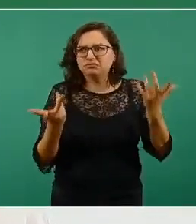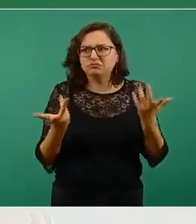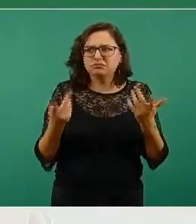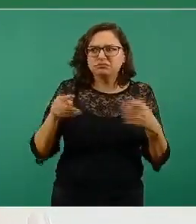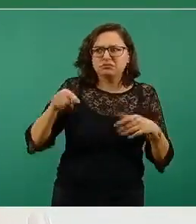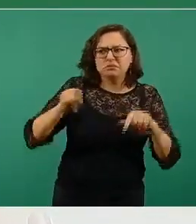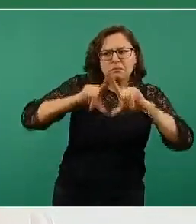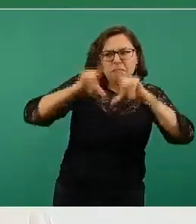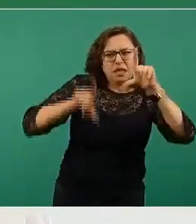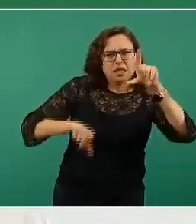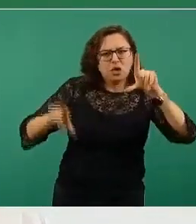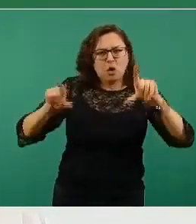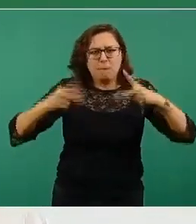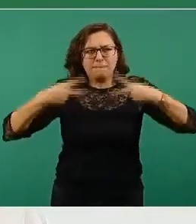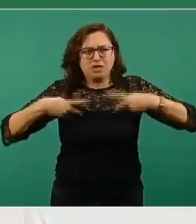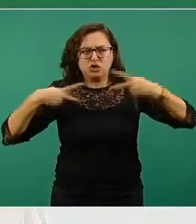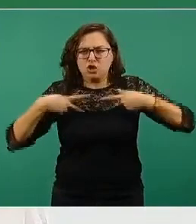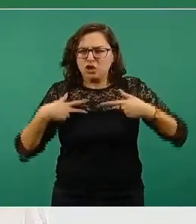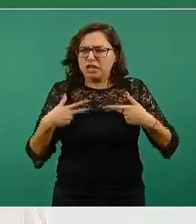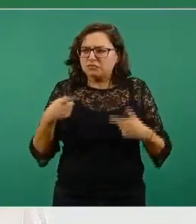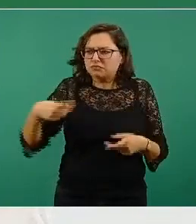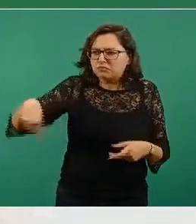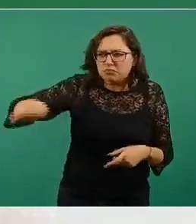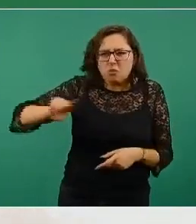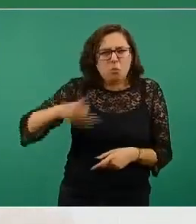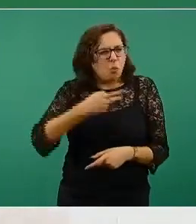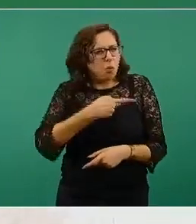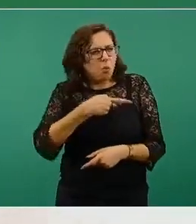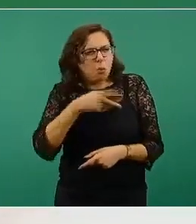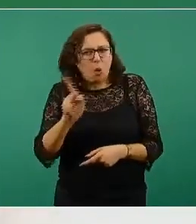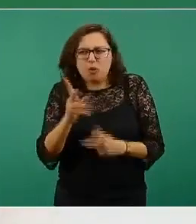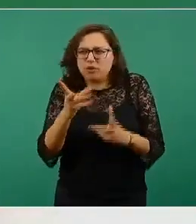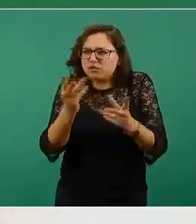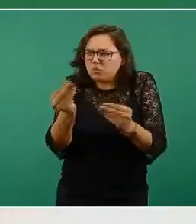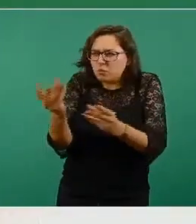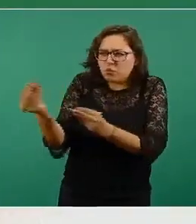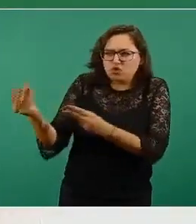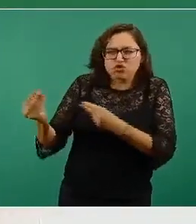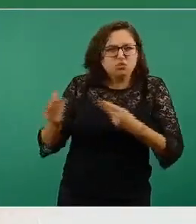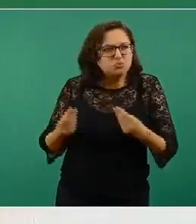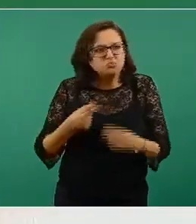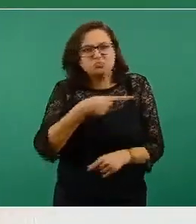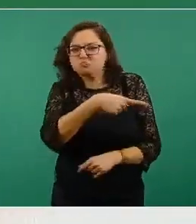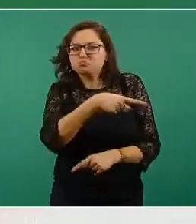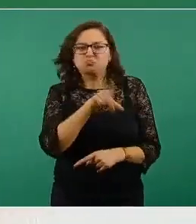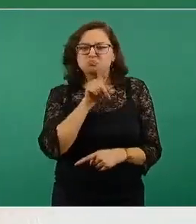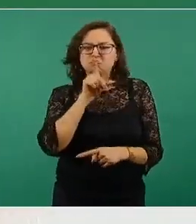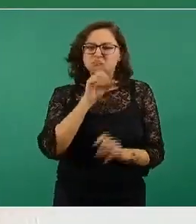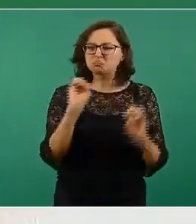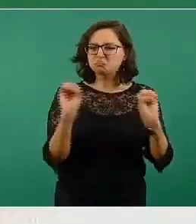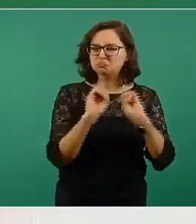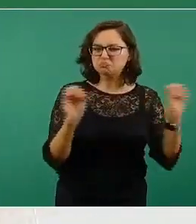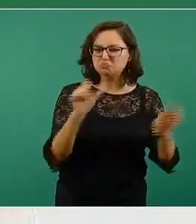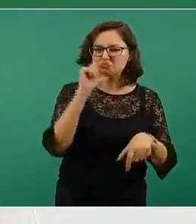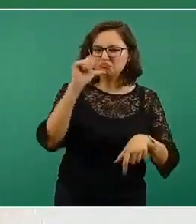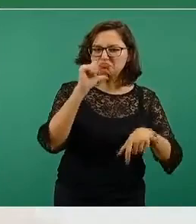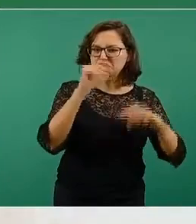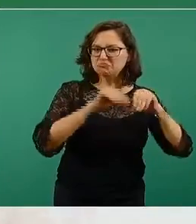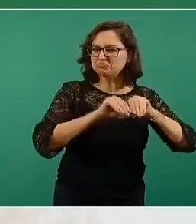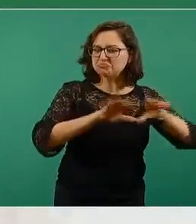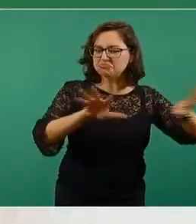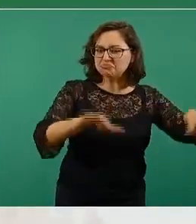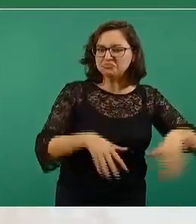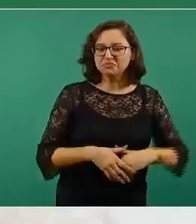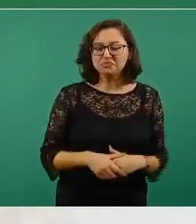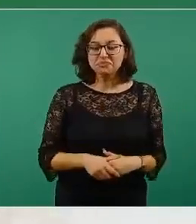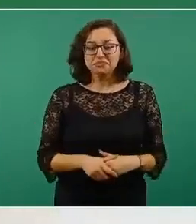México, igual que la de muchos países, ha ido reduciendo la distribución del ingreso. Hoy